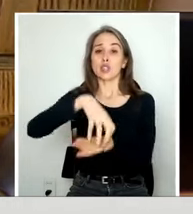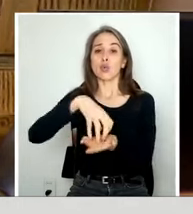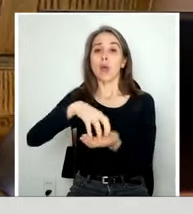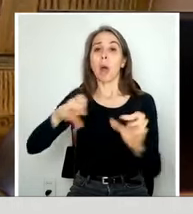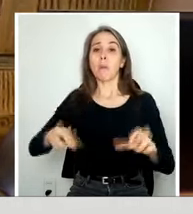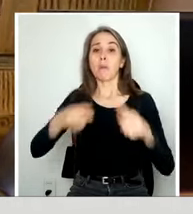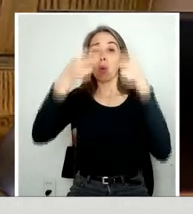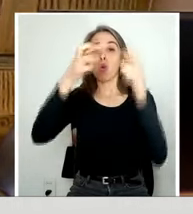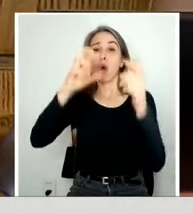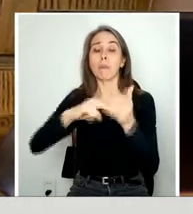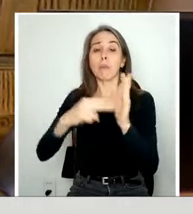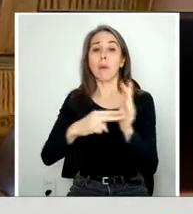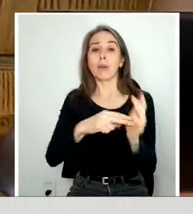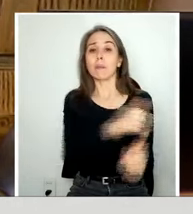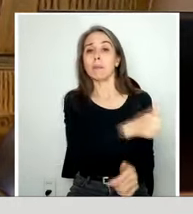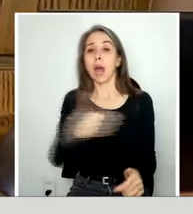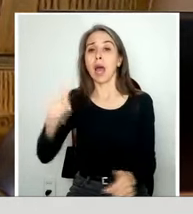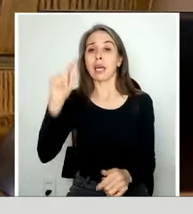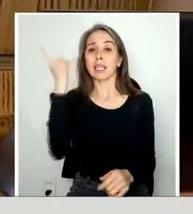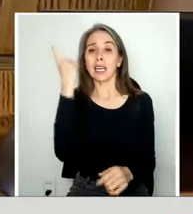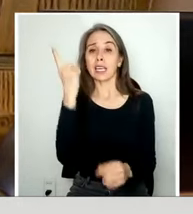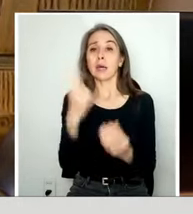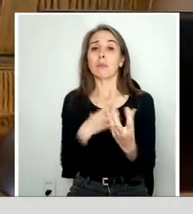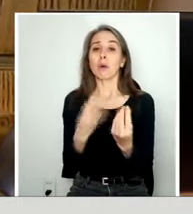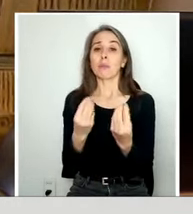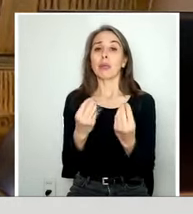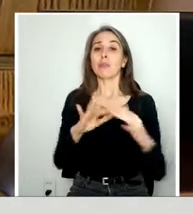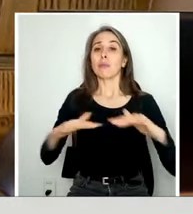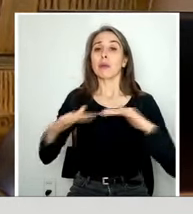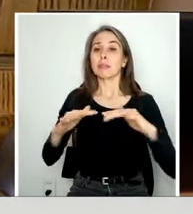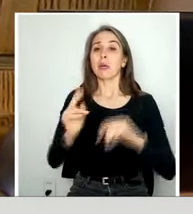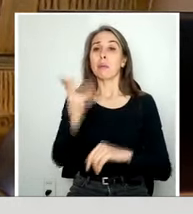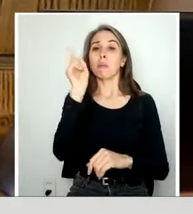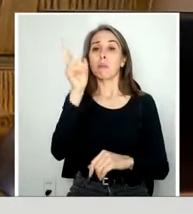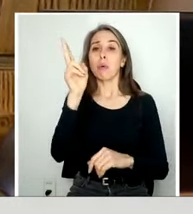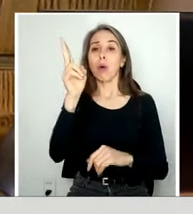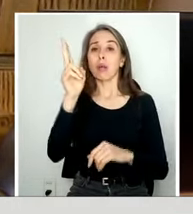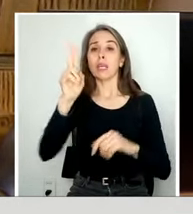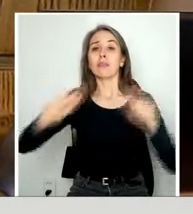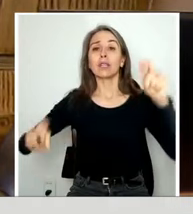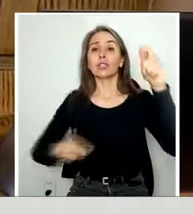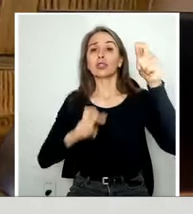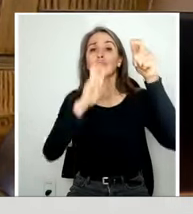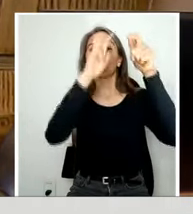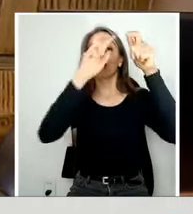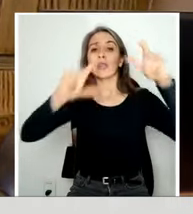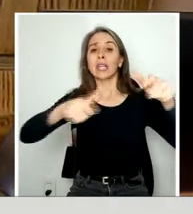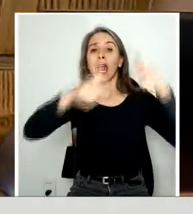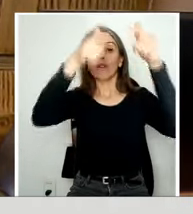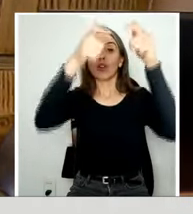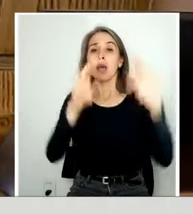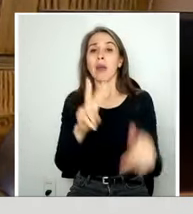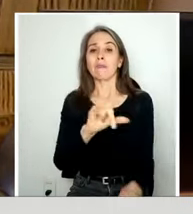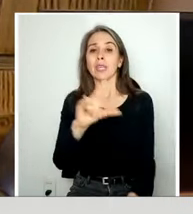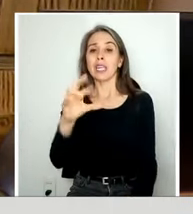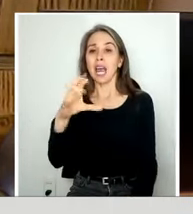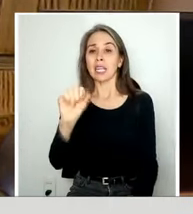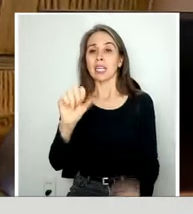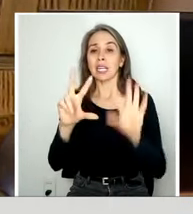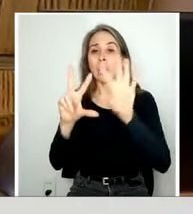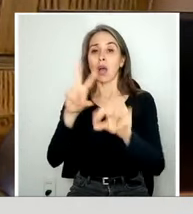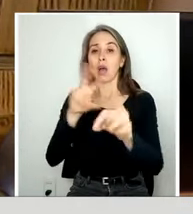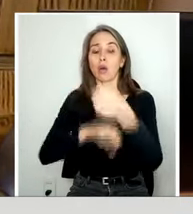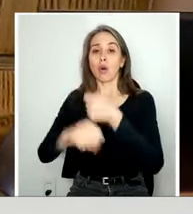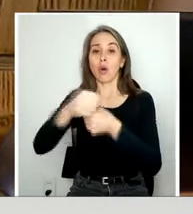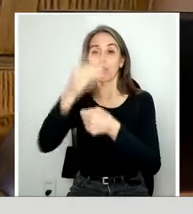generalizada lo que ha provocado en toda la comuna la provisión de llegar al cráter del volcán villarrica hace ocho años en